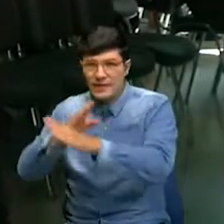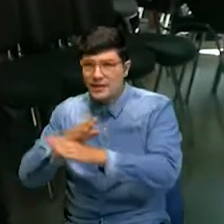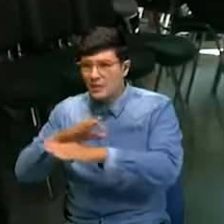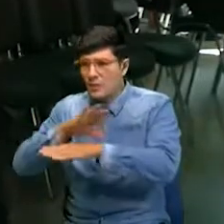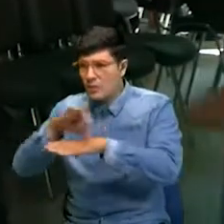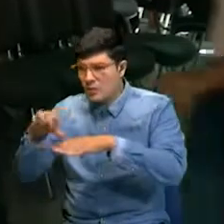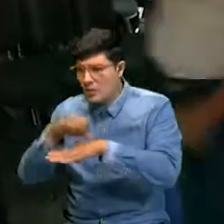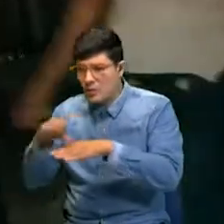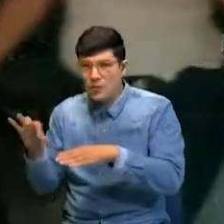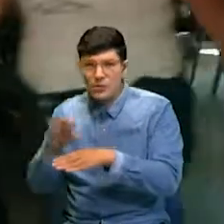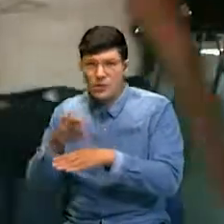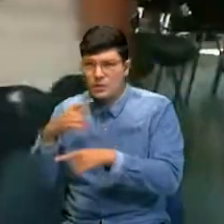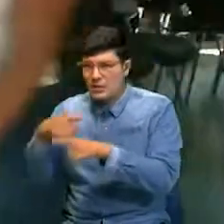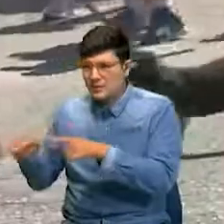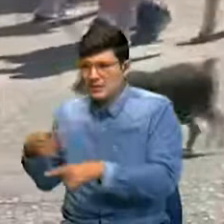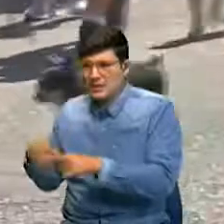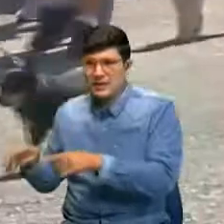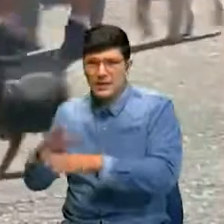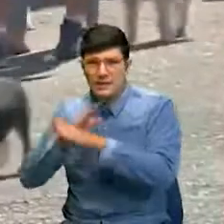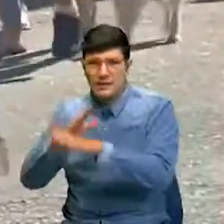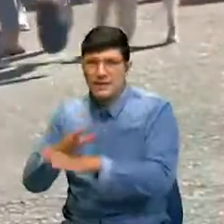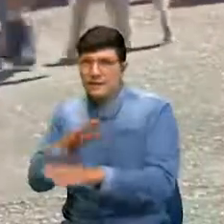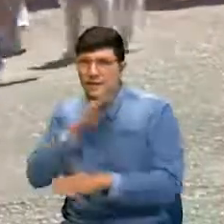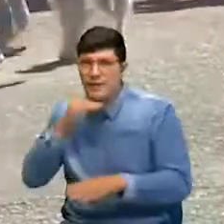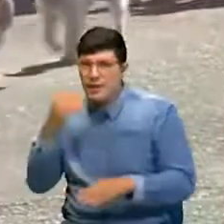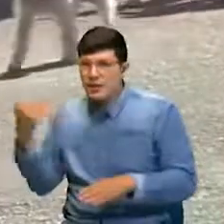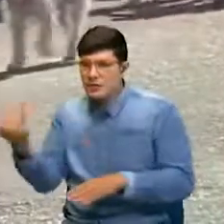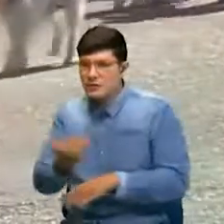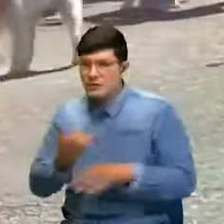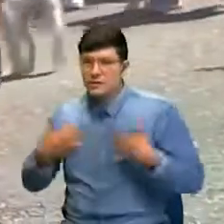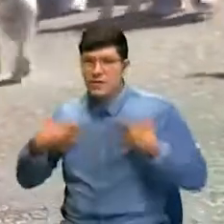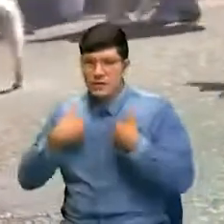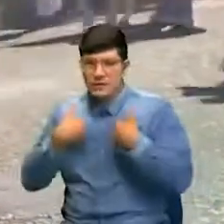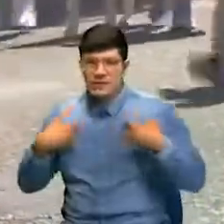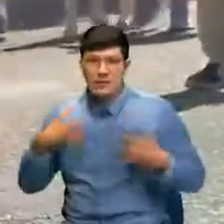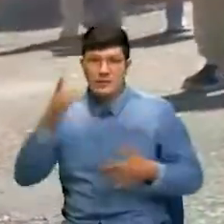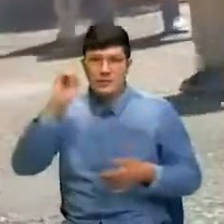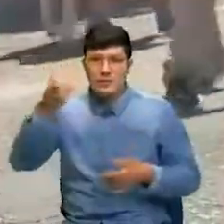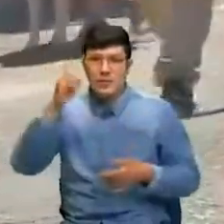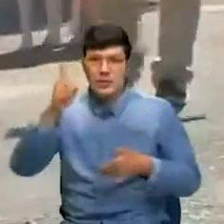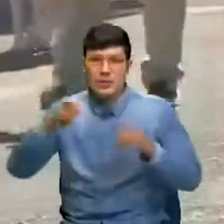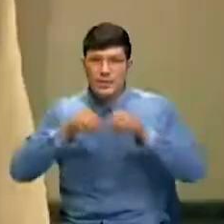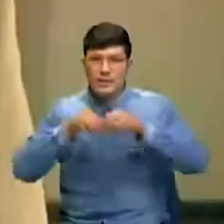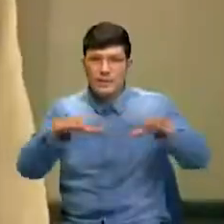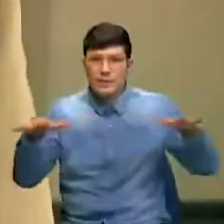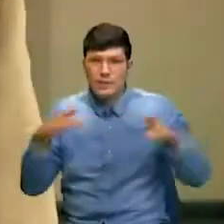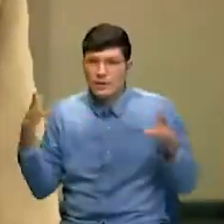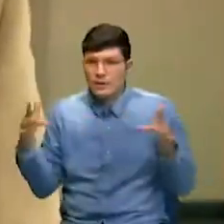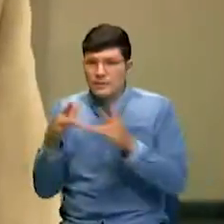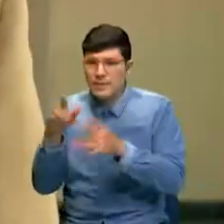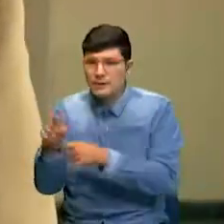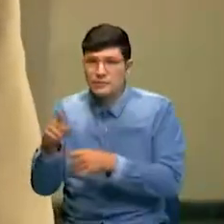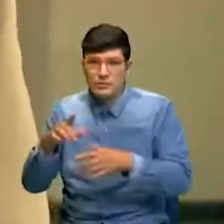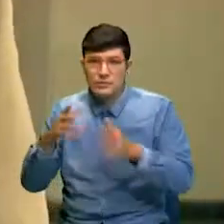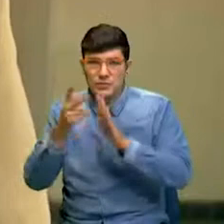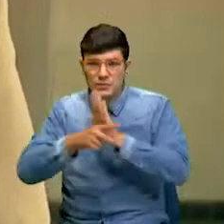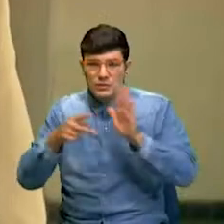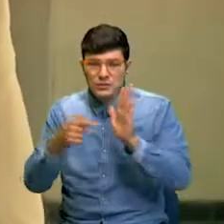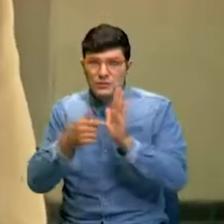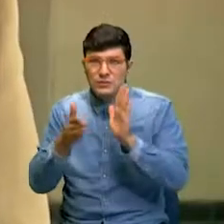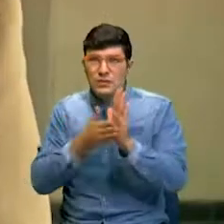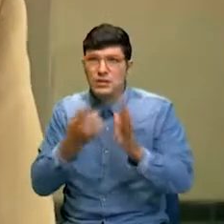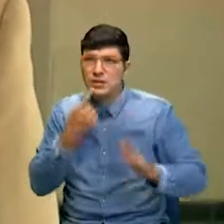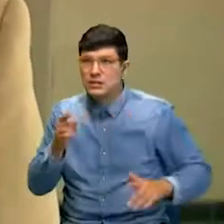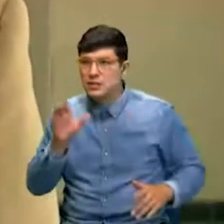todo tipo de riesgos de enfermedades. Es un acuerdo, es una política pública que va de la línea con lo que ha dicho la Corte Suprema de Justicia, que son